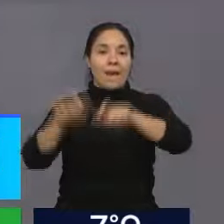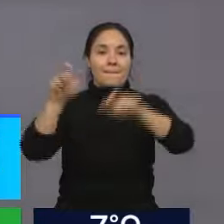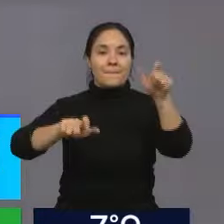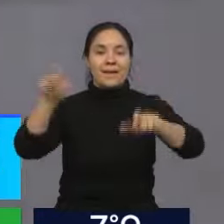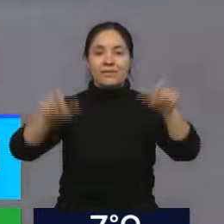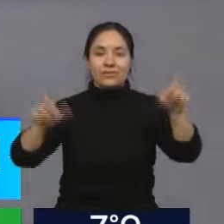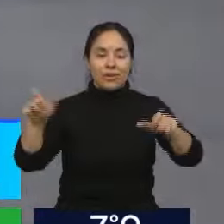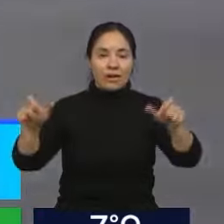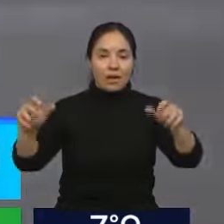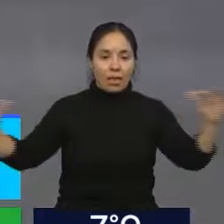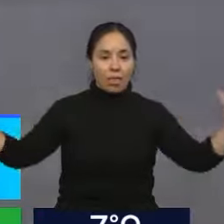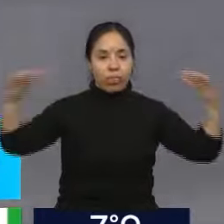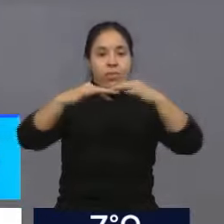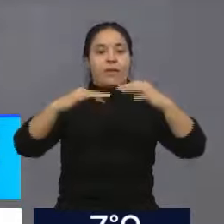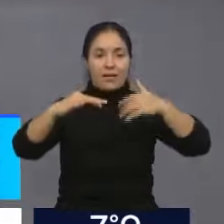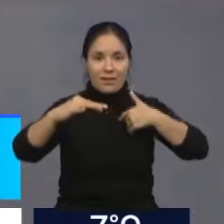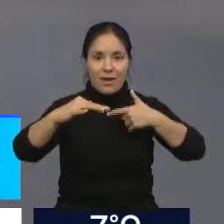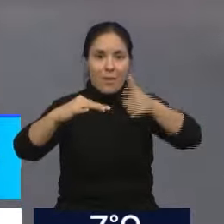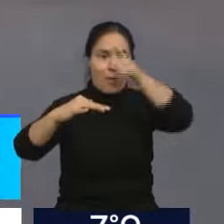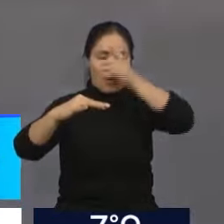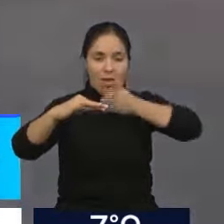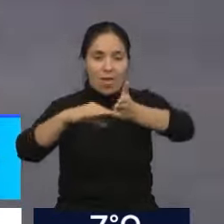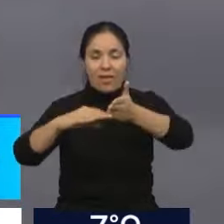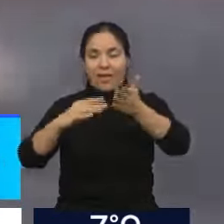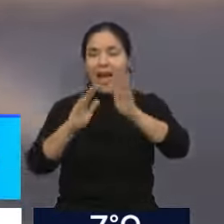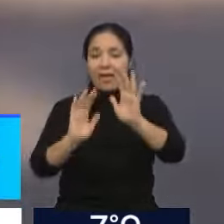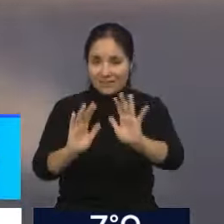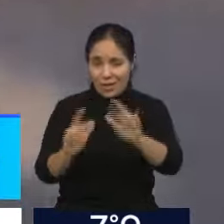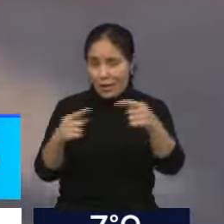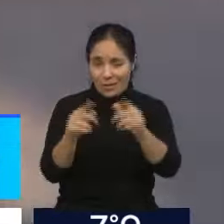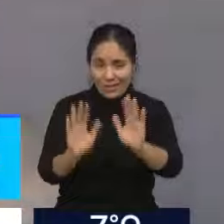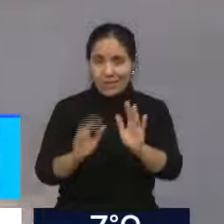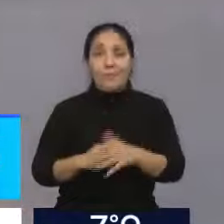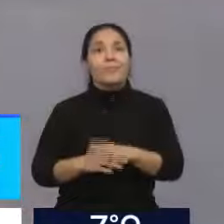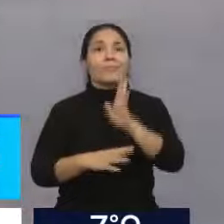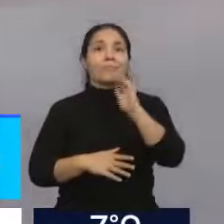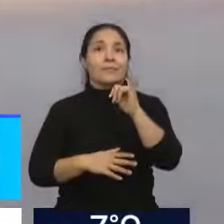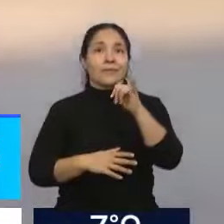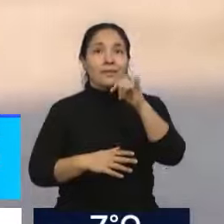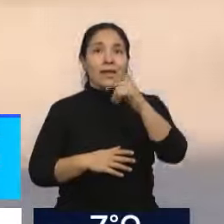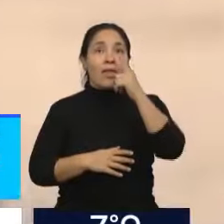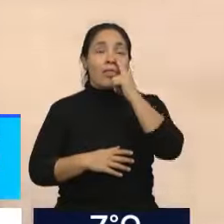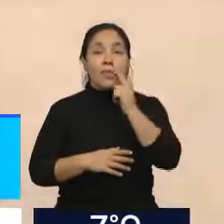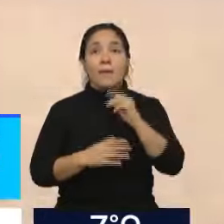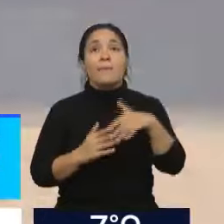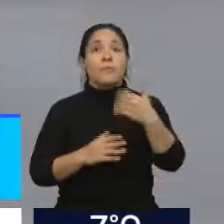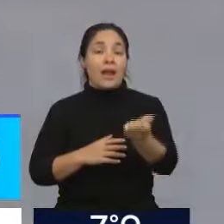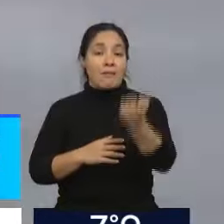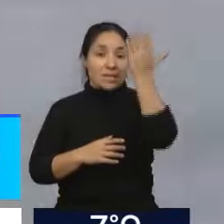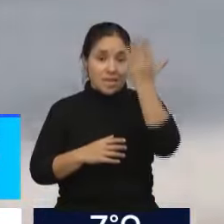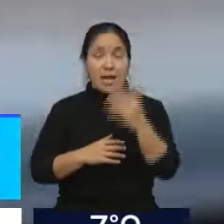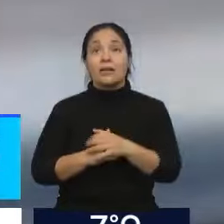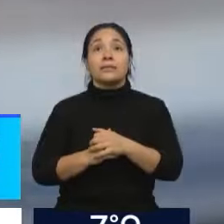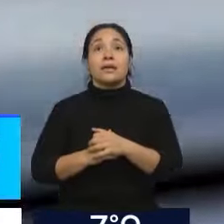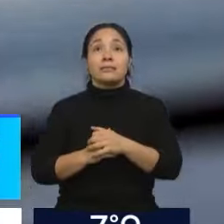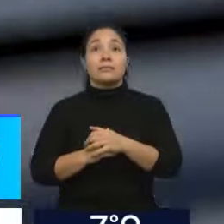impidiera la persecución policial. Así se desarrollaron todas estas cuestiones, a ver, a plena luz del día, plena mañana. Esto terminó